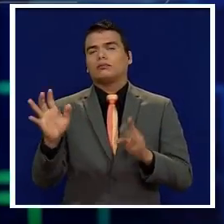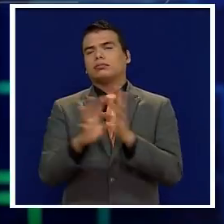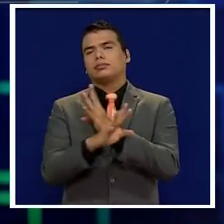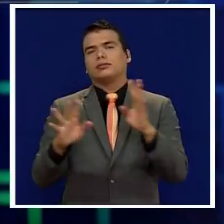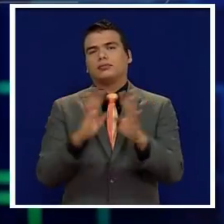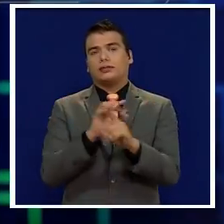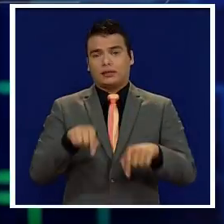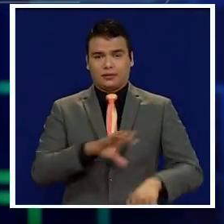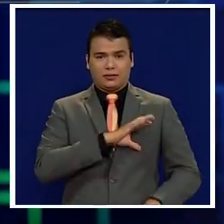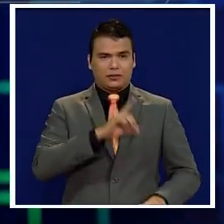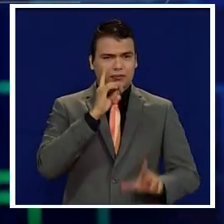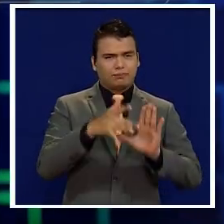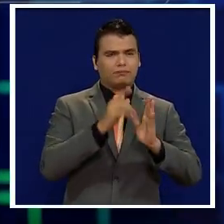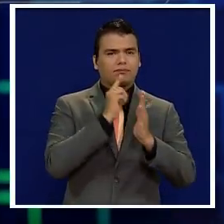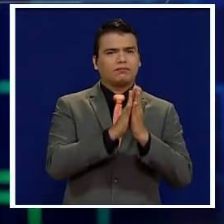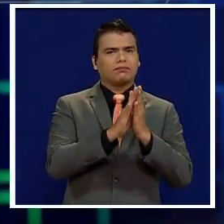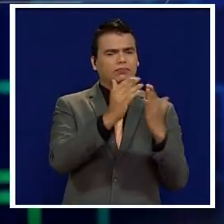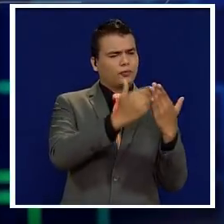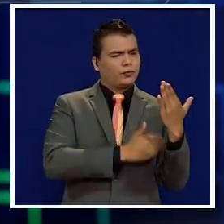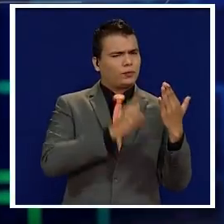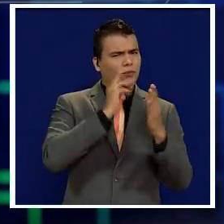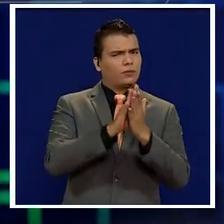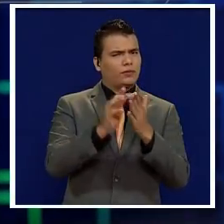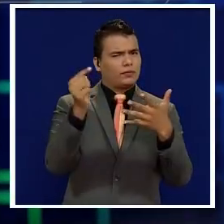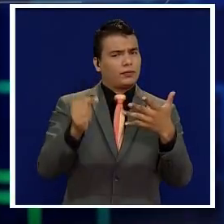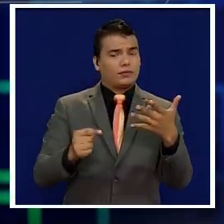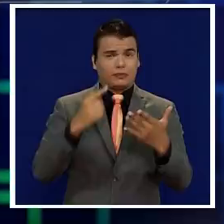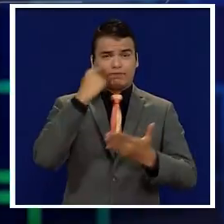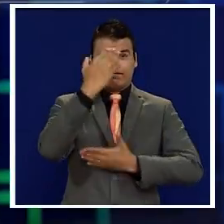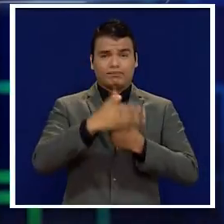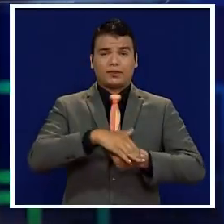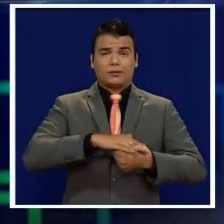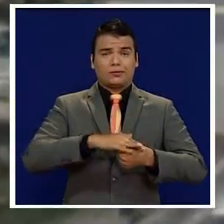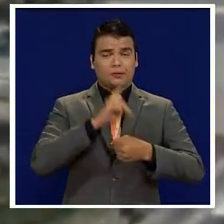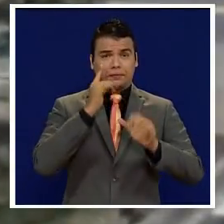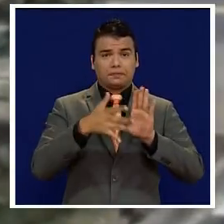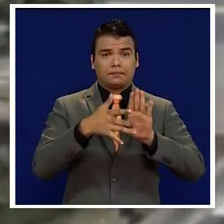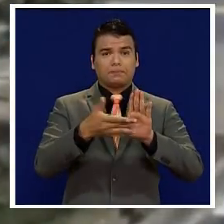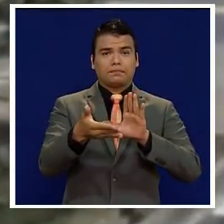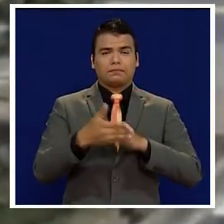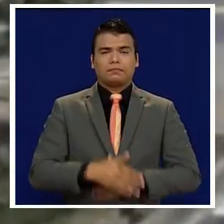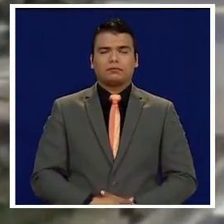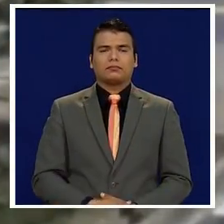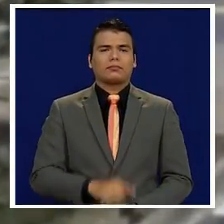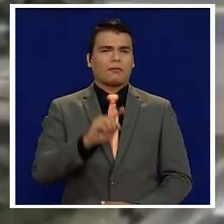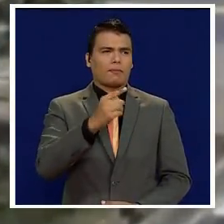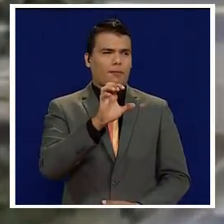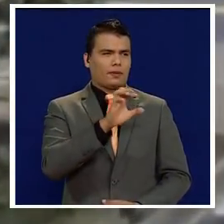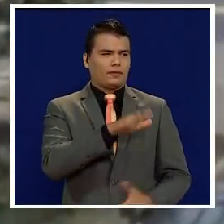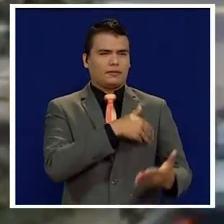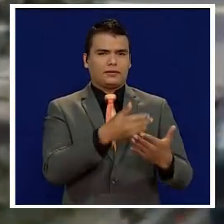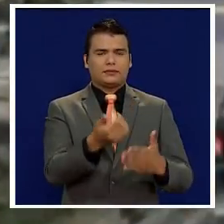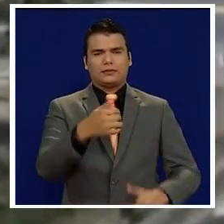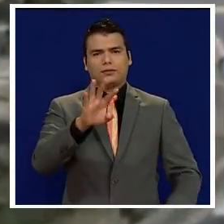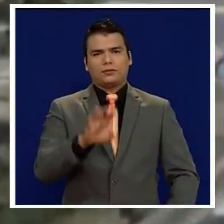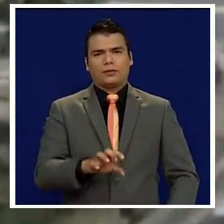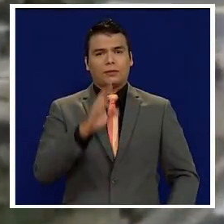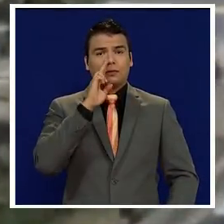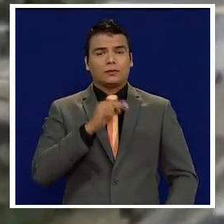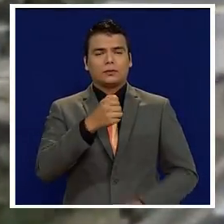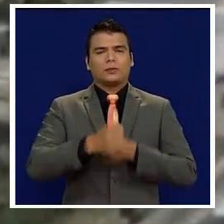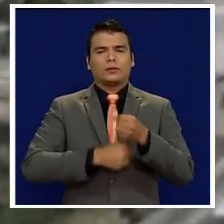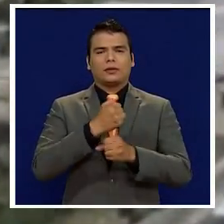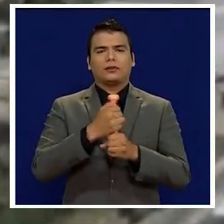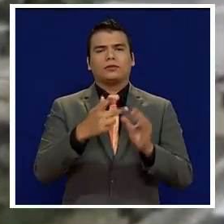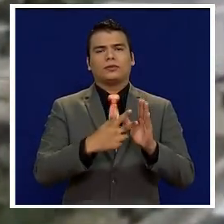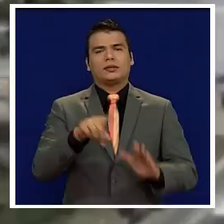el Observatorio Vial para analizar esta y otras complejas situaciones. Del 1 de enero al 19 de junio de este año ya